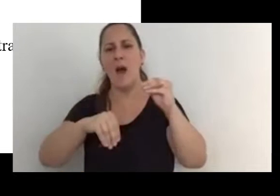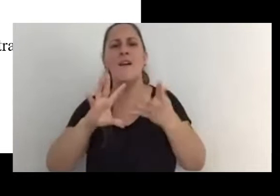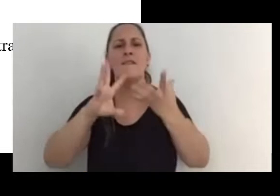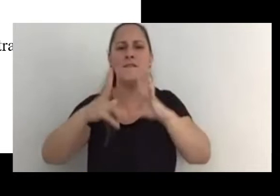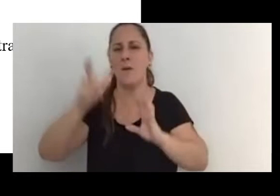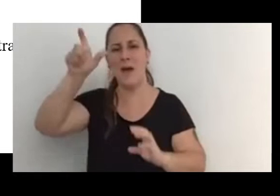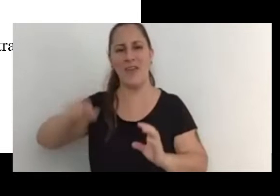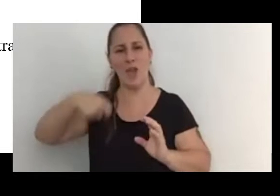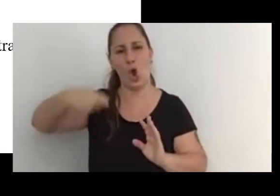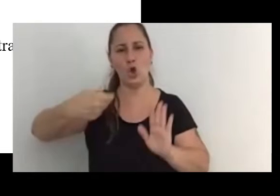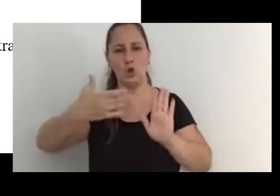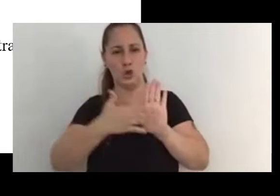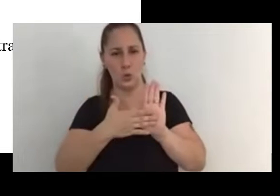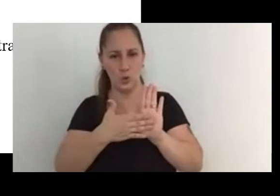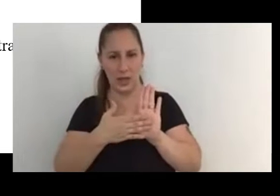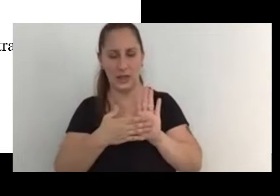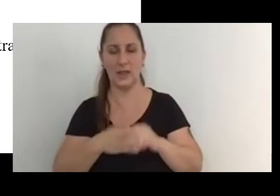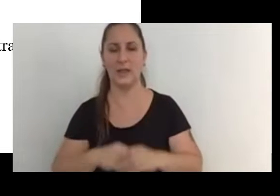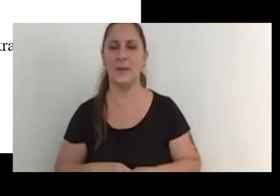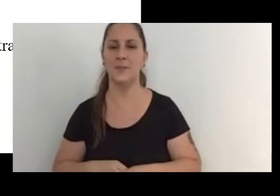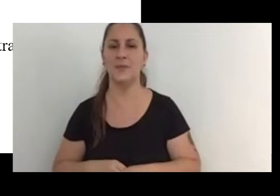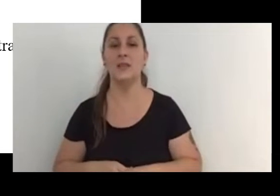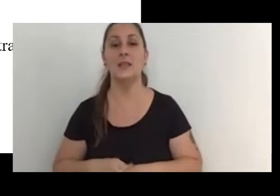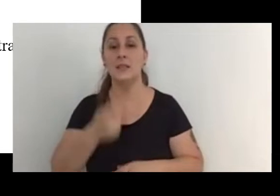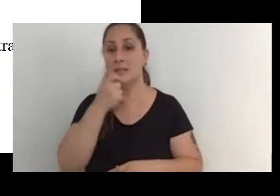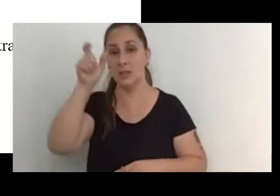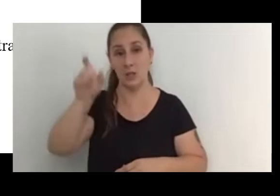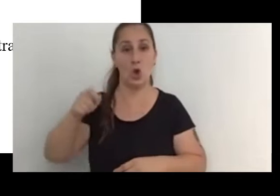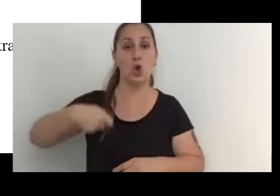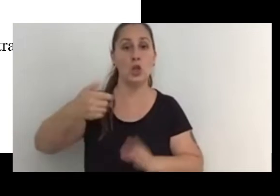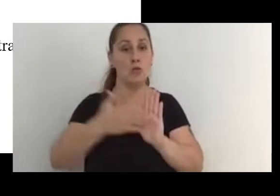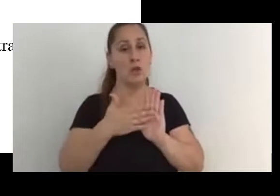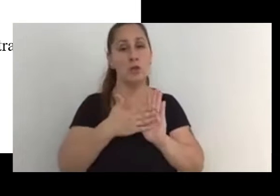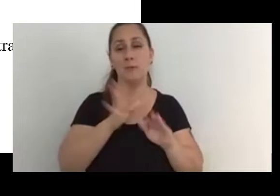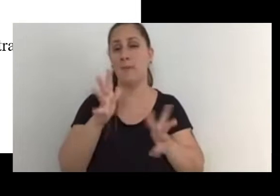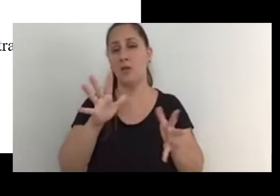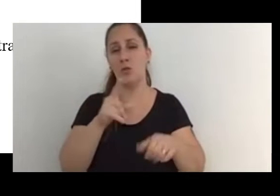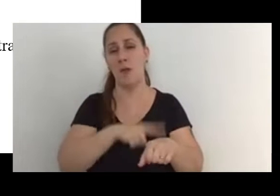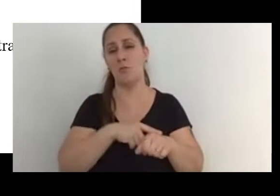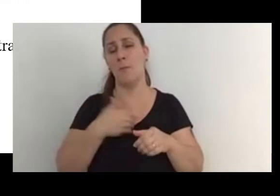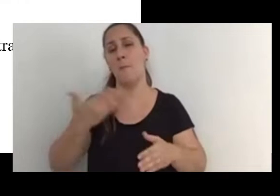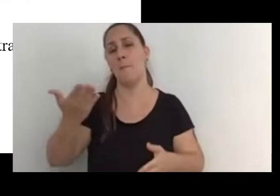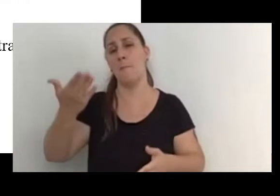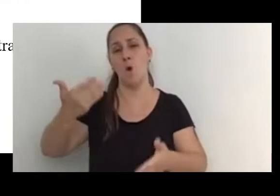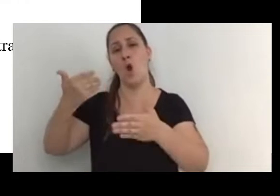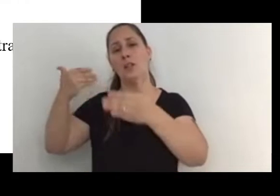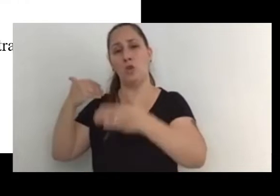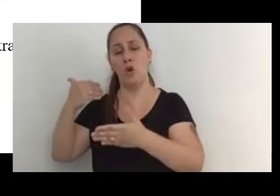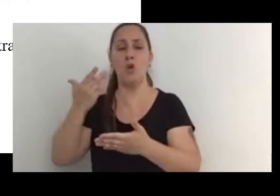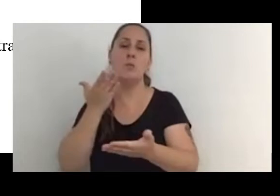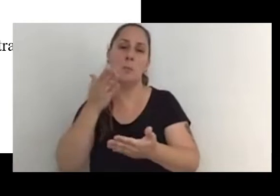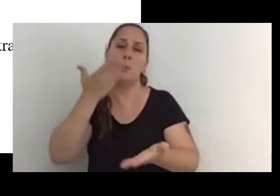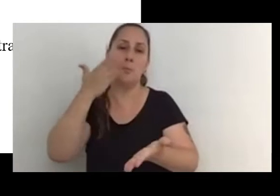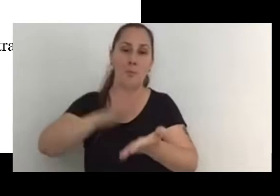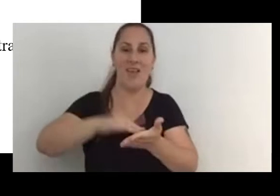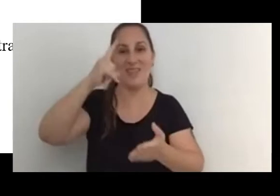contribuyente, pero ese contribuyente, si al cabo de una moratoria donde promete por 10 años